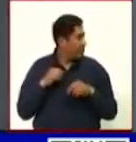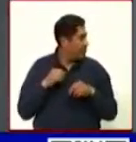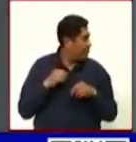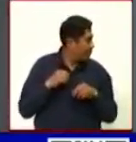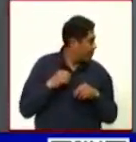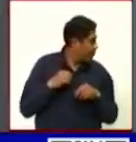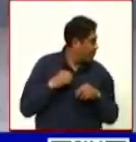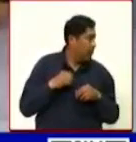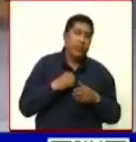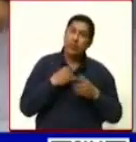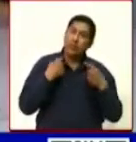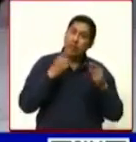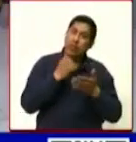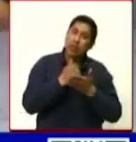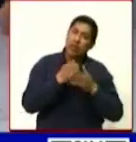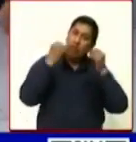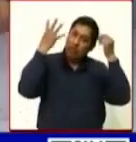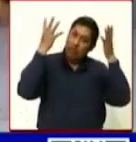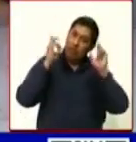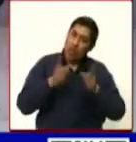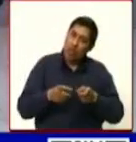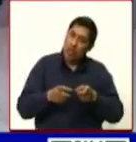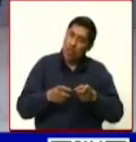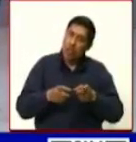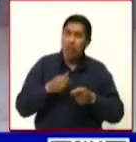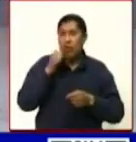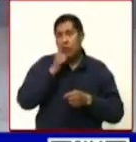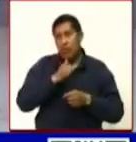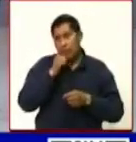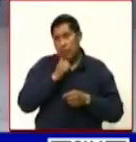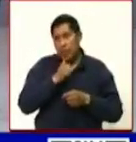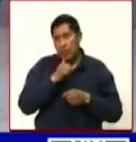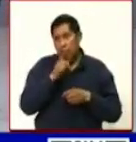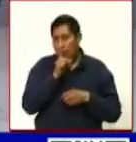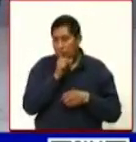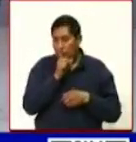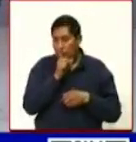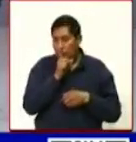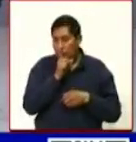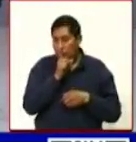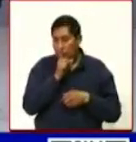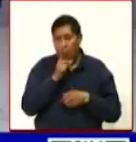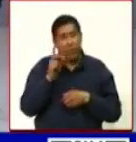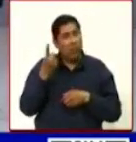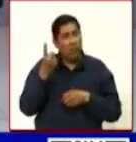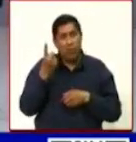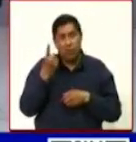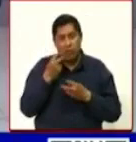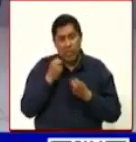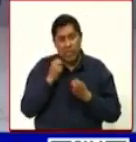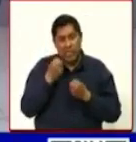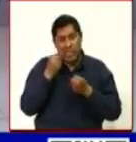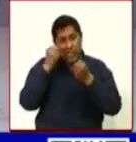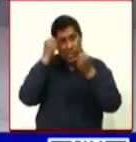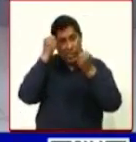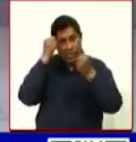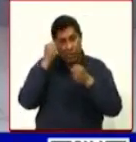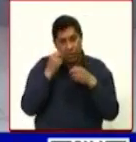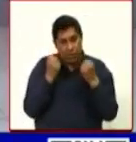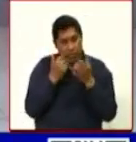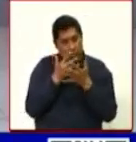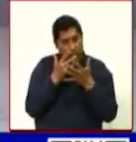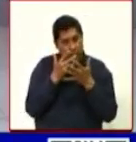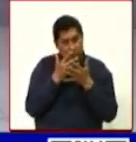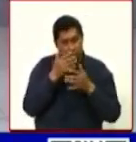alertaban y pudieron ayudarla casos hay de mujeres tienen calladas porque simplemente están nerviosas no